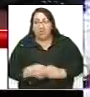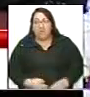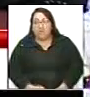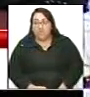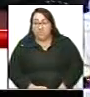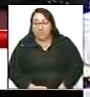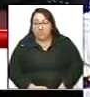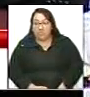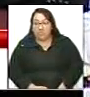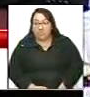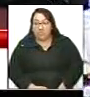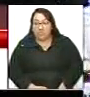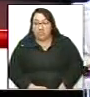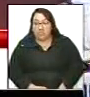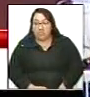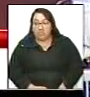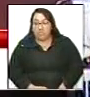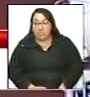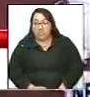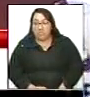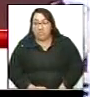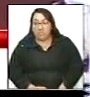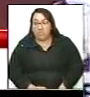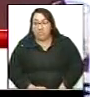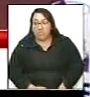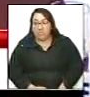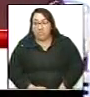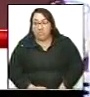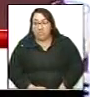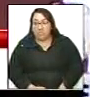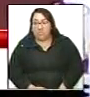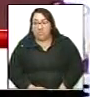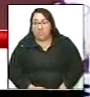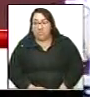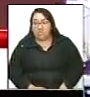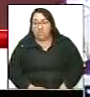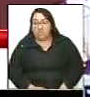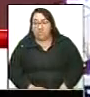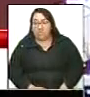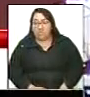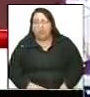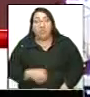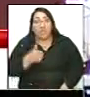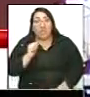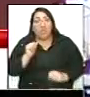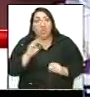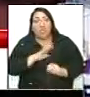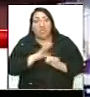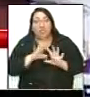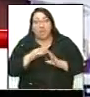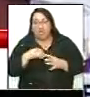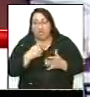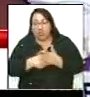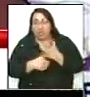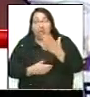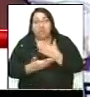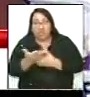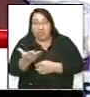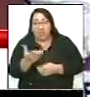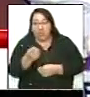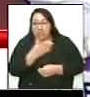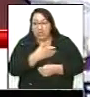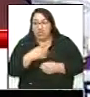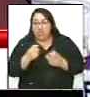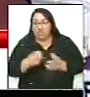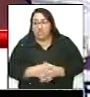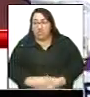fue presentado por mi antecesor. El día de ayer, jueves 10, yo mando un oficio a la presidenta de